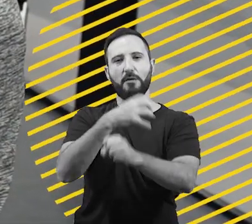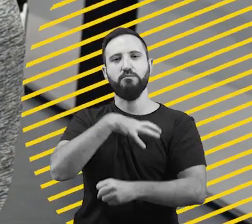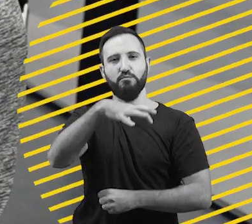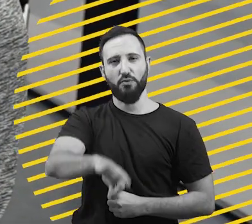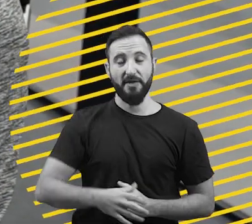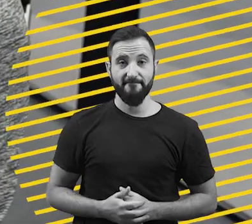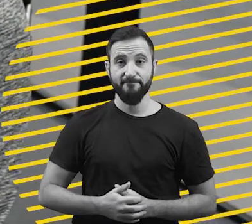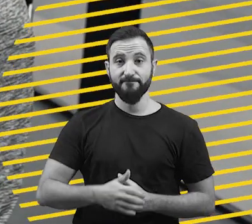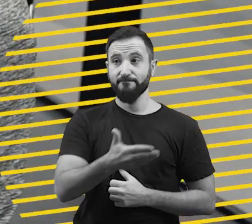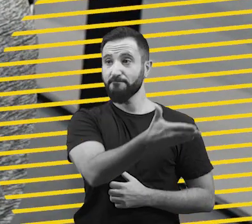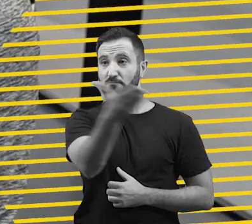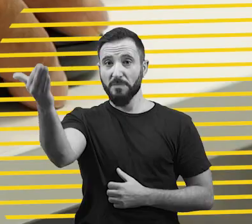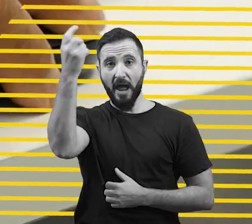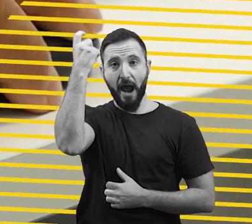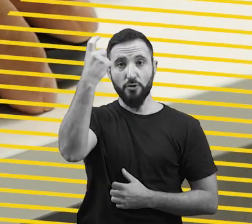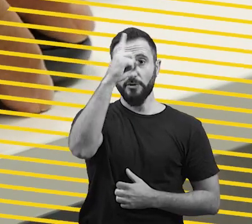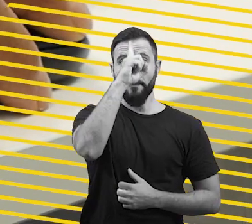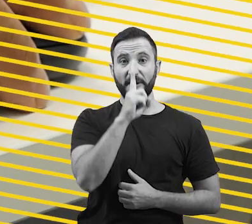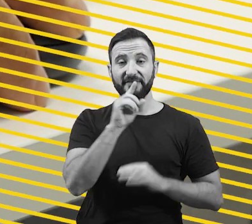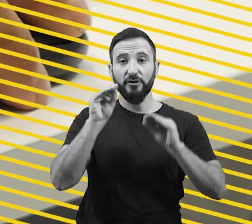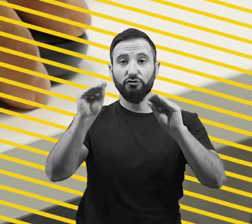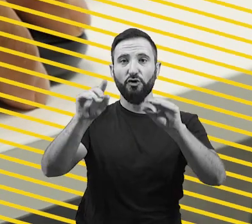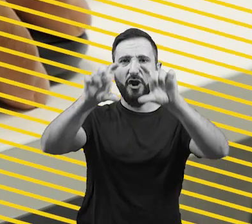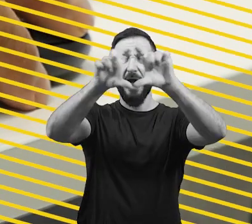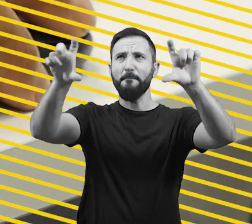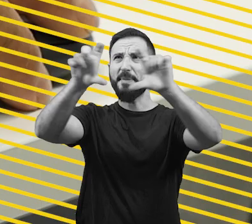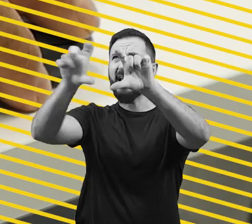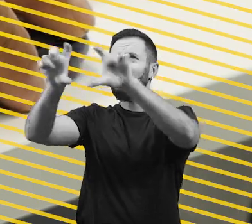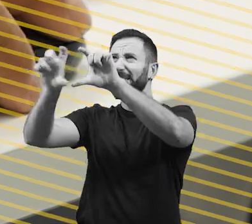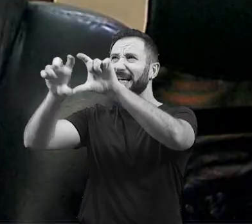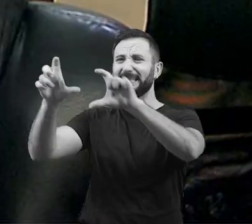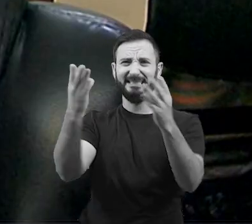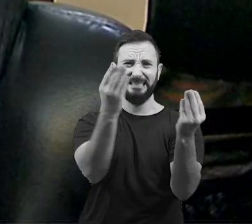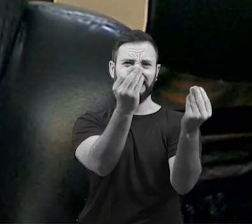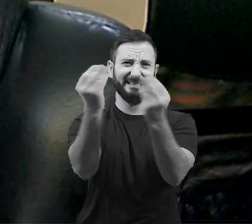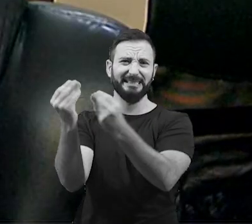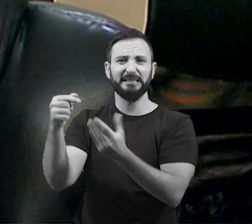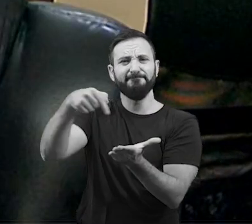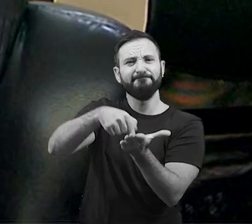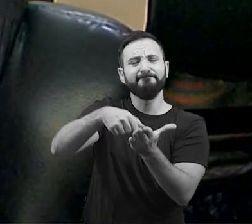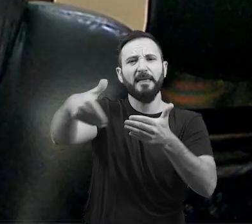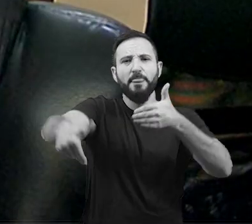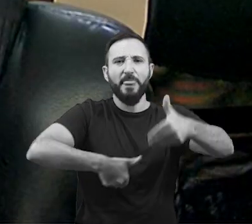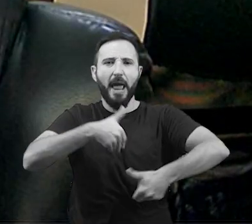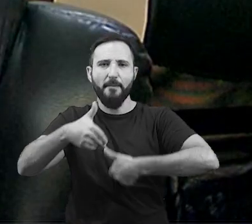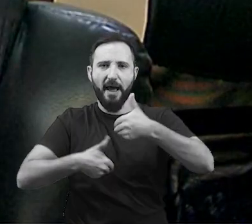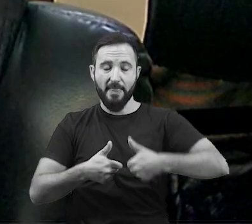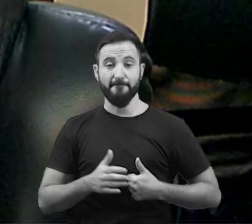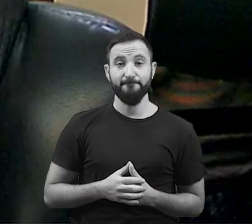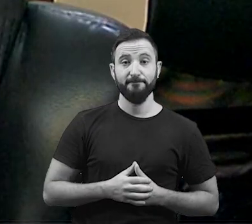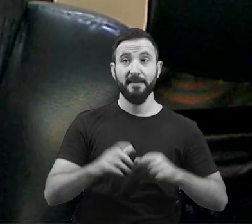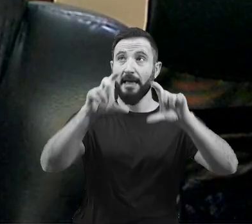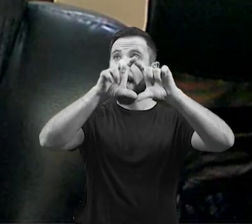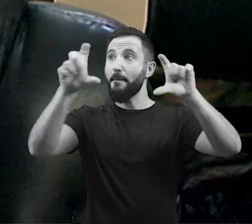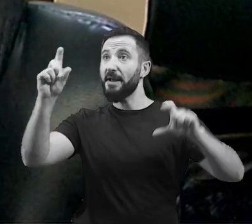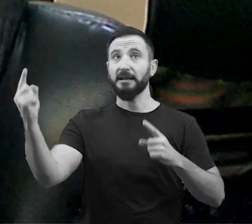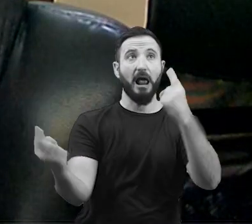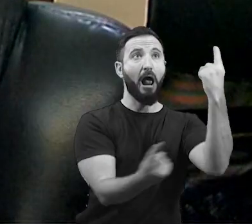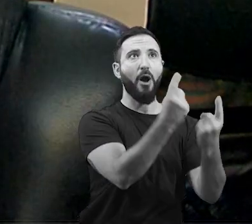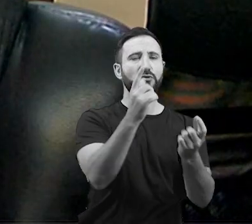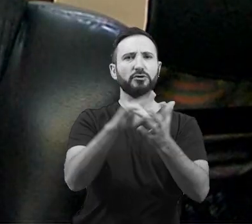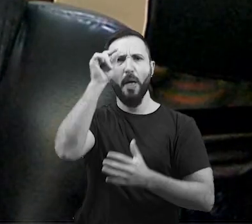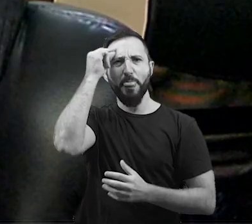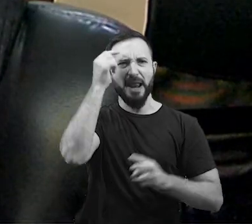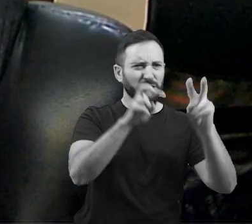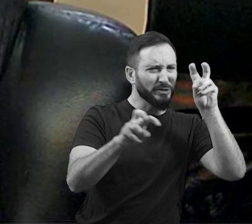de estos estudiantes es altamente demandado por una gran cantidad de compañías. Las empresas están buscando activamente talento en